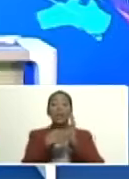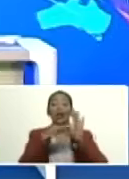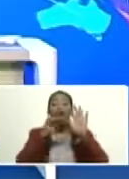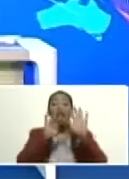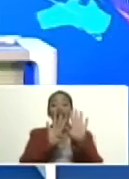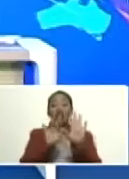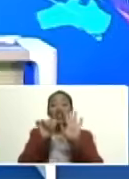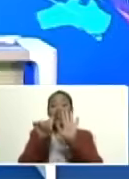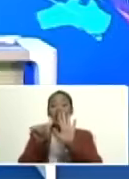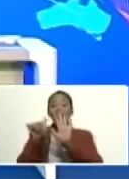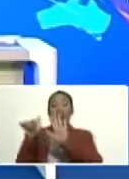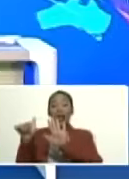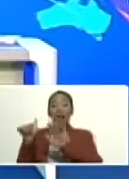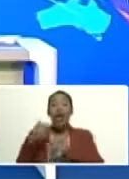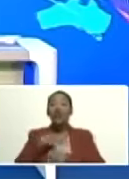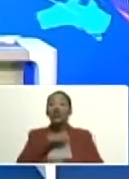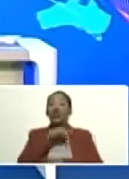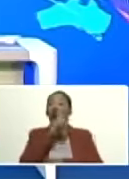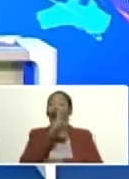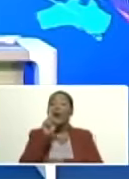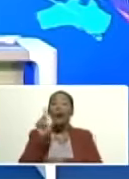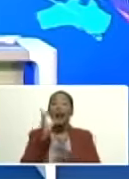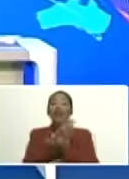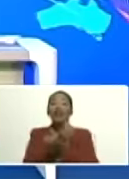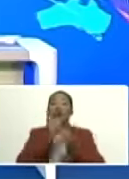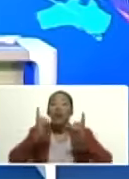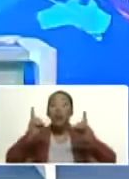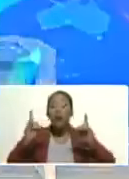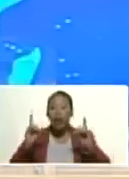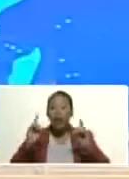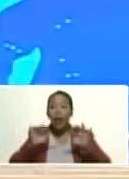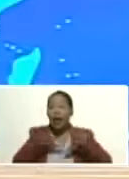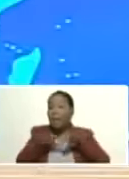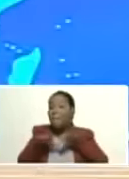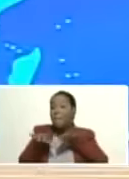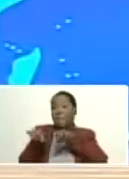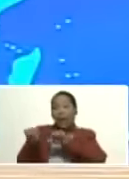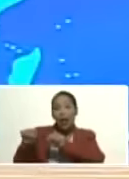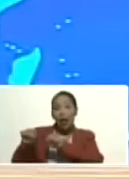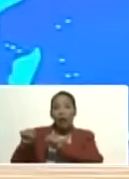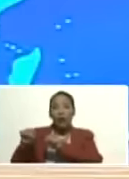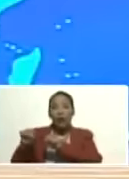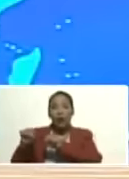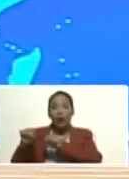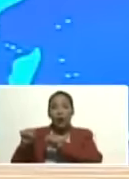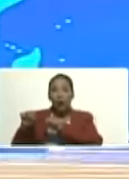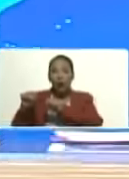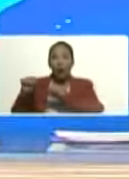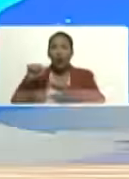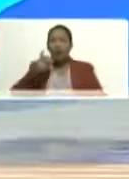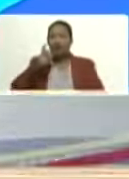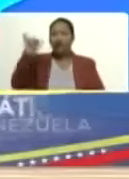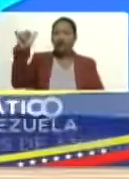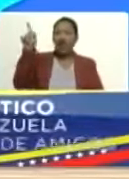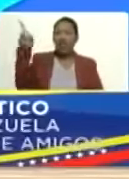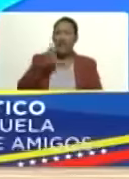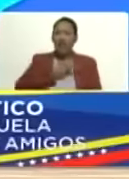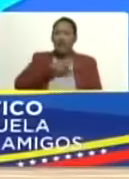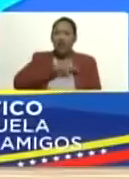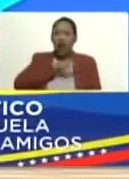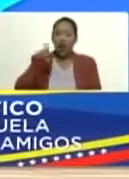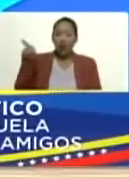1900-1966, lo llamamos diplomacia imperial de las cañoneras. Denuncia del fraude,